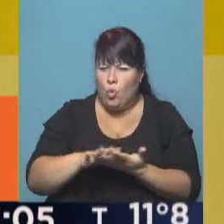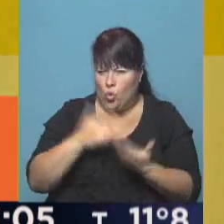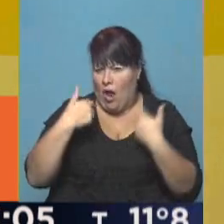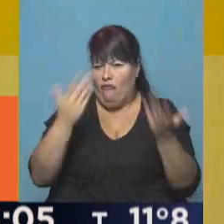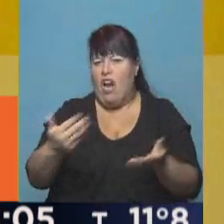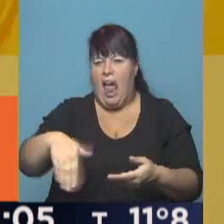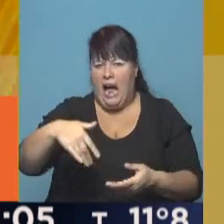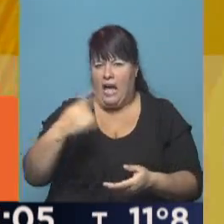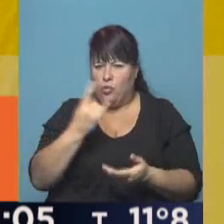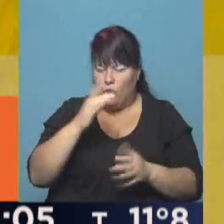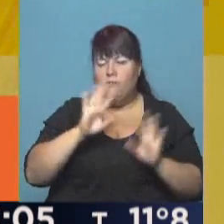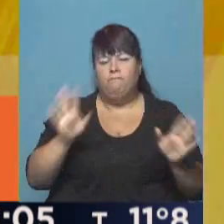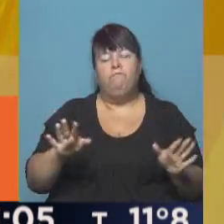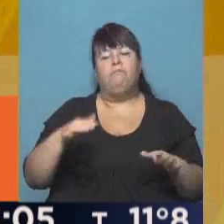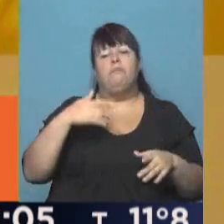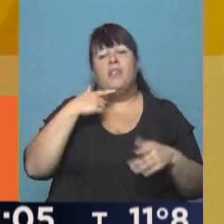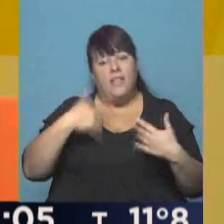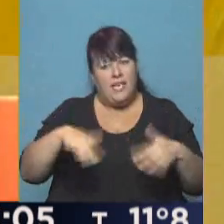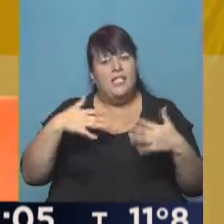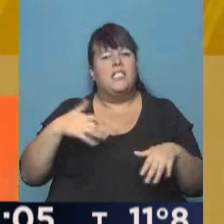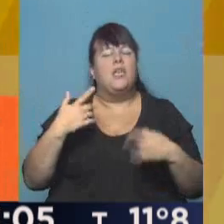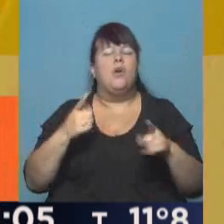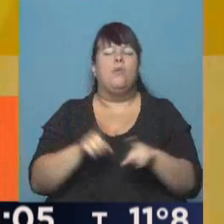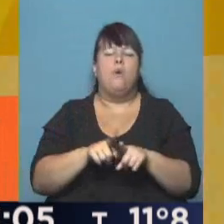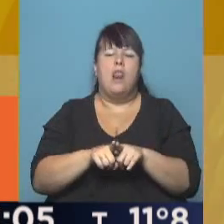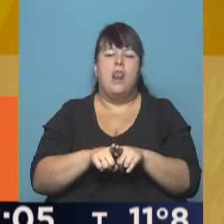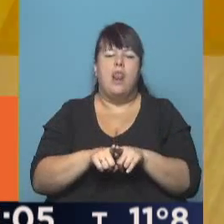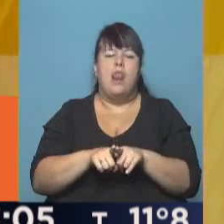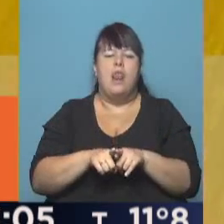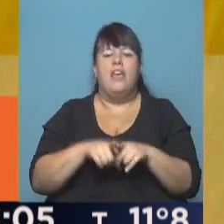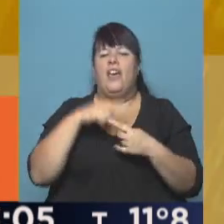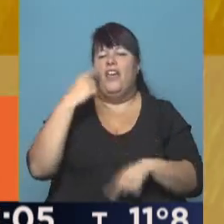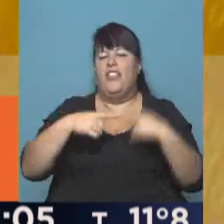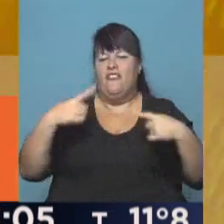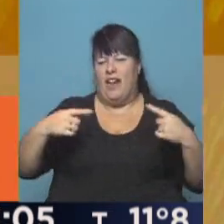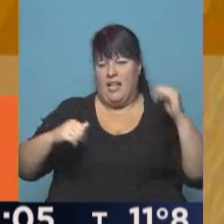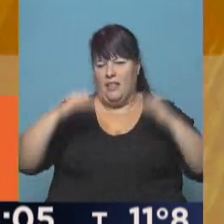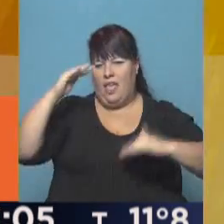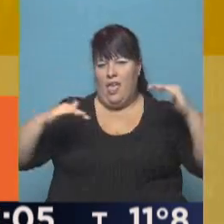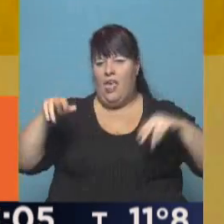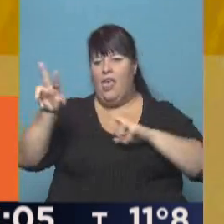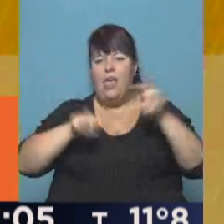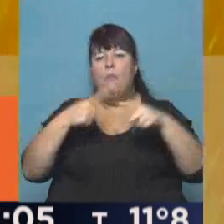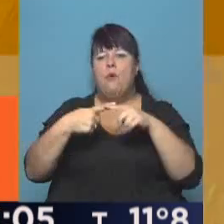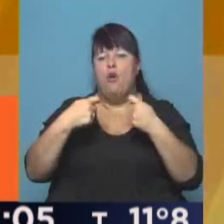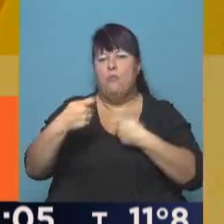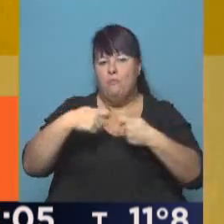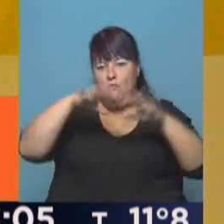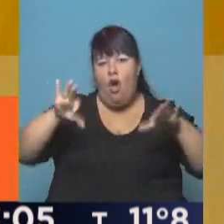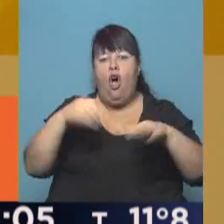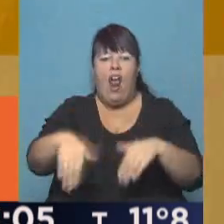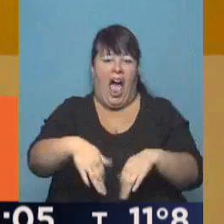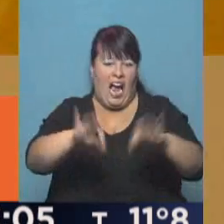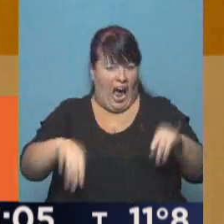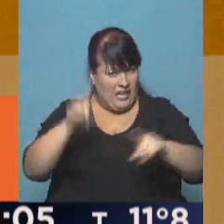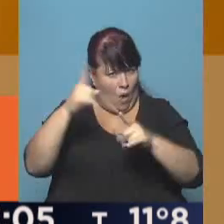aire libre ilegalmente. Se habla de gran cantidad de distintos precios que se cobraba por tener un puesto o una manta ya hasta